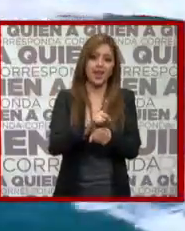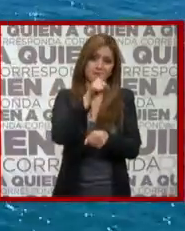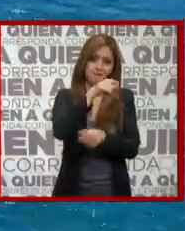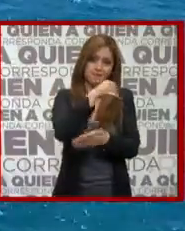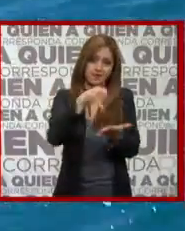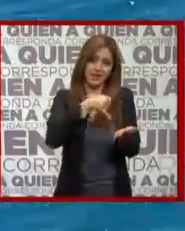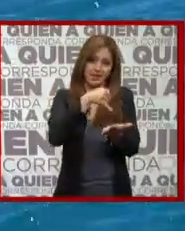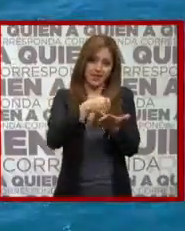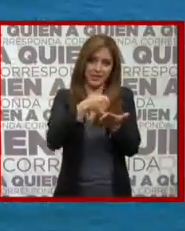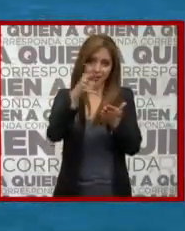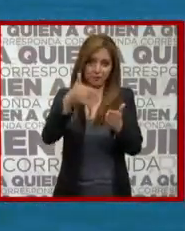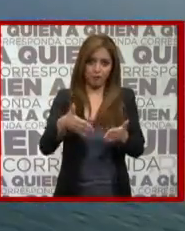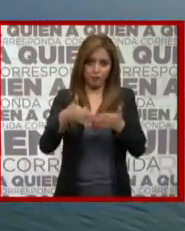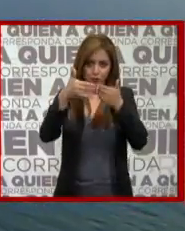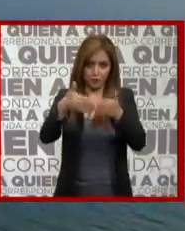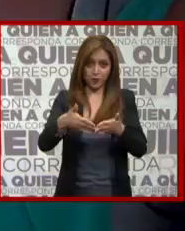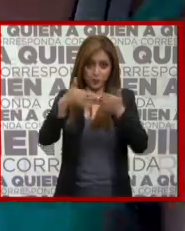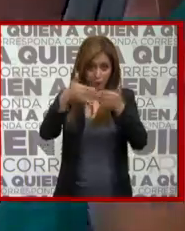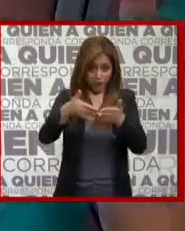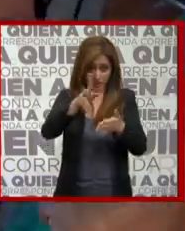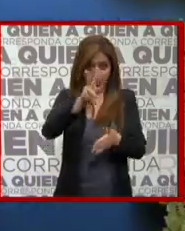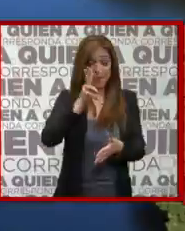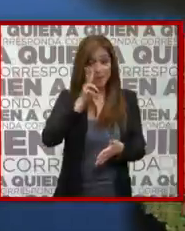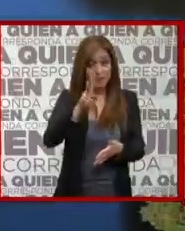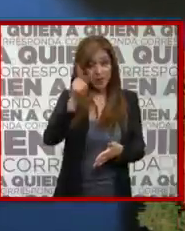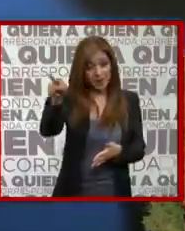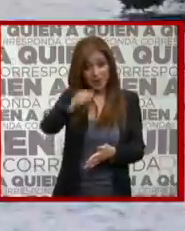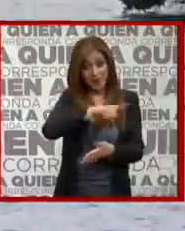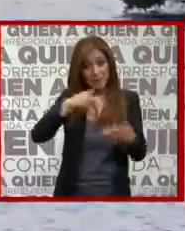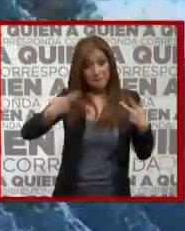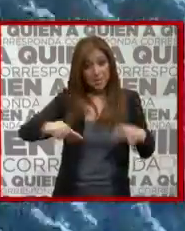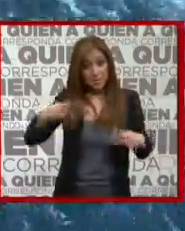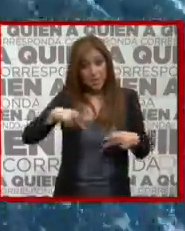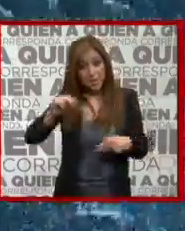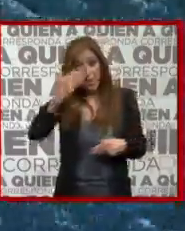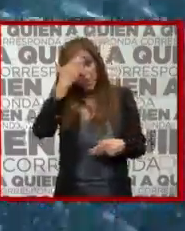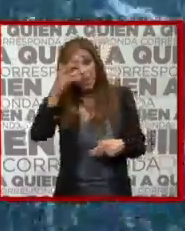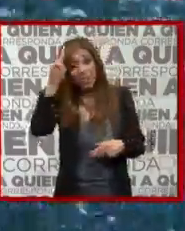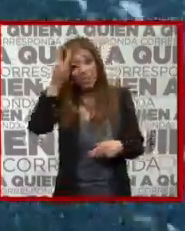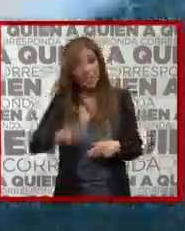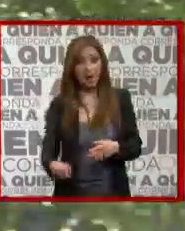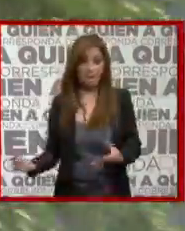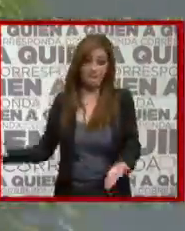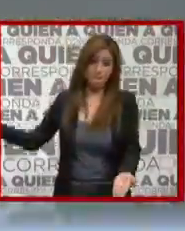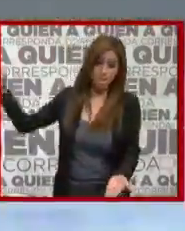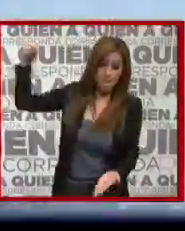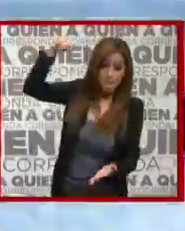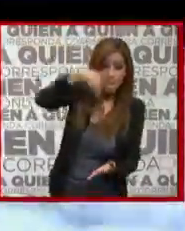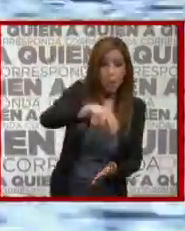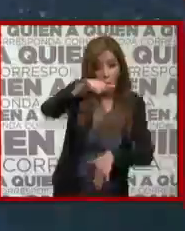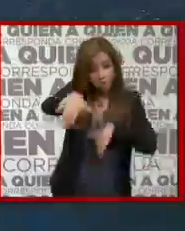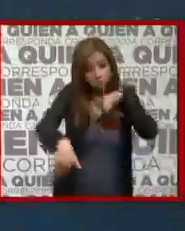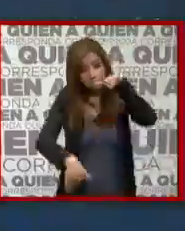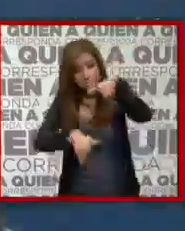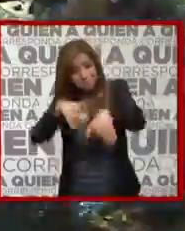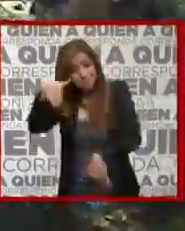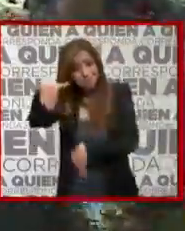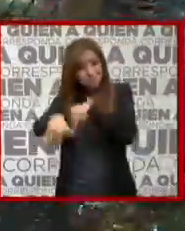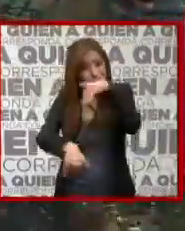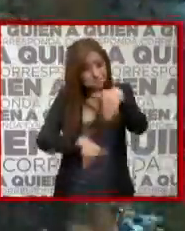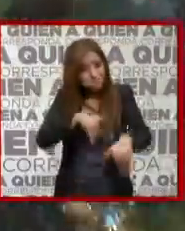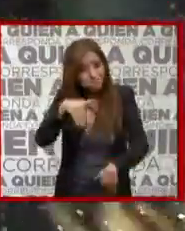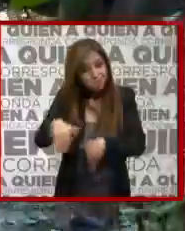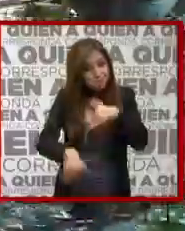El desembarco. Bueno. ¿Qué tal la prueba de los desconocidos? Estuvieron gachos, ¿eh? Los hicieron nadar. Y ahora sí que